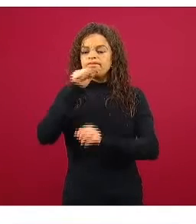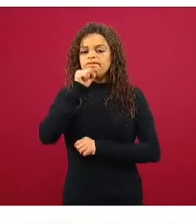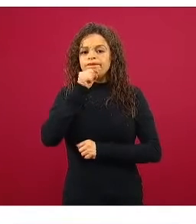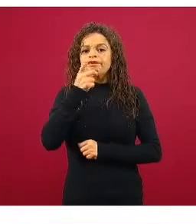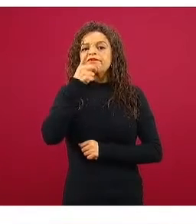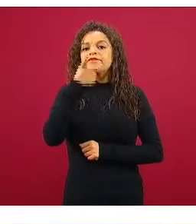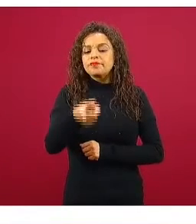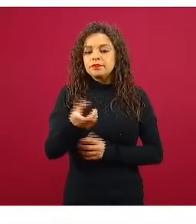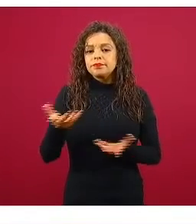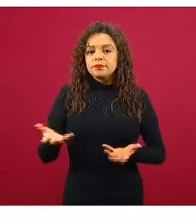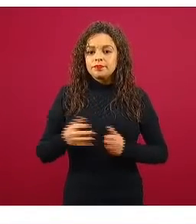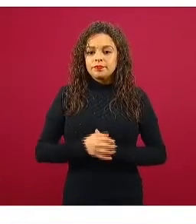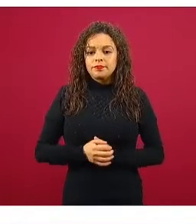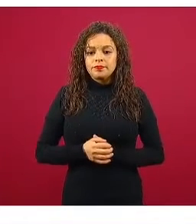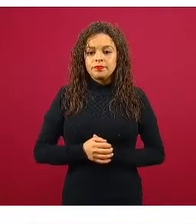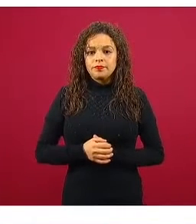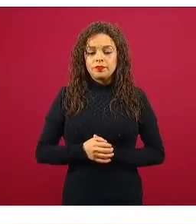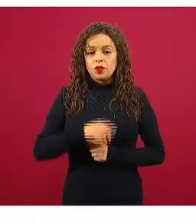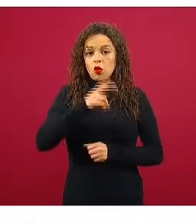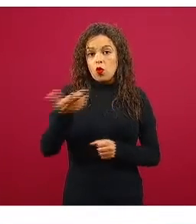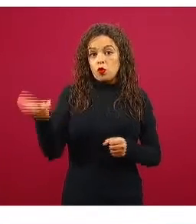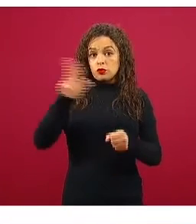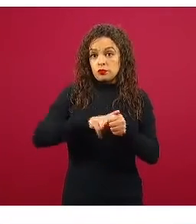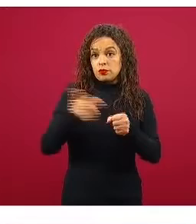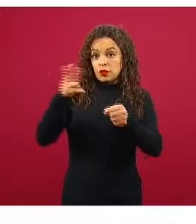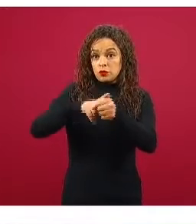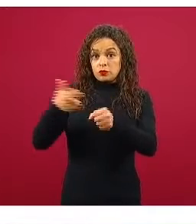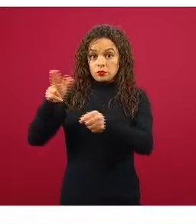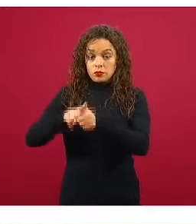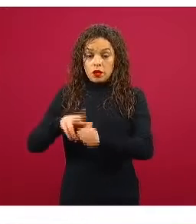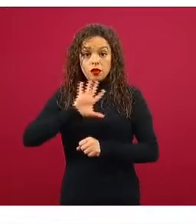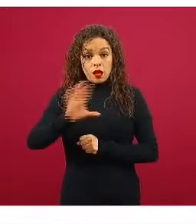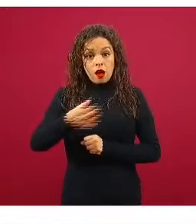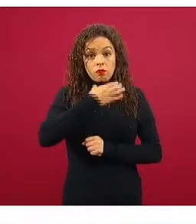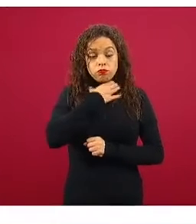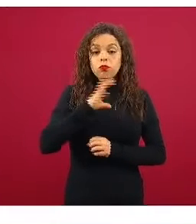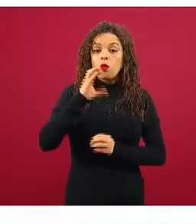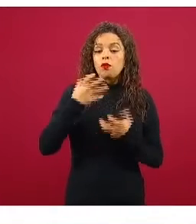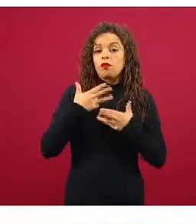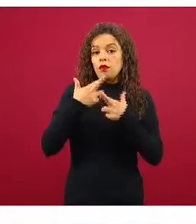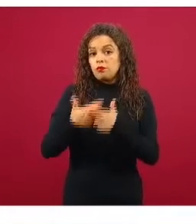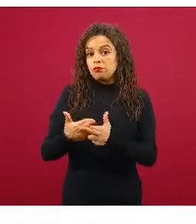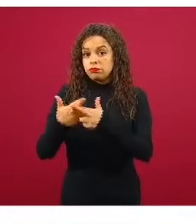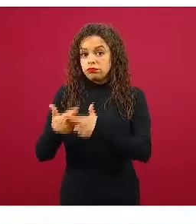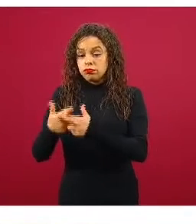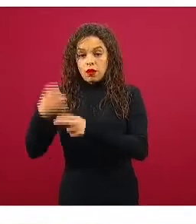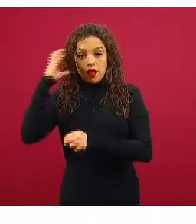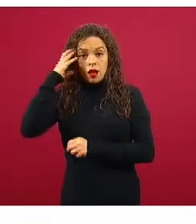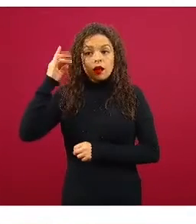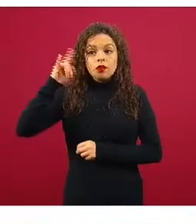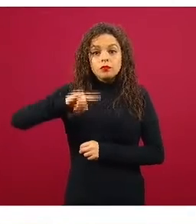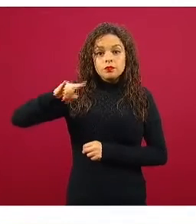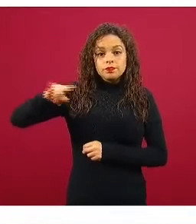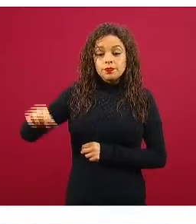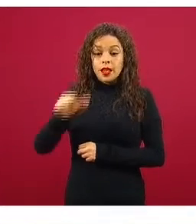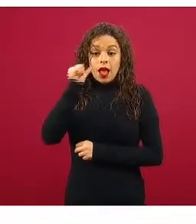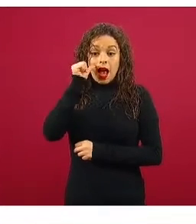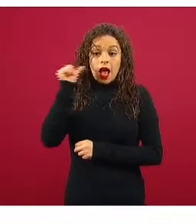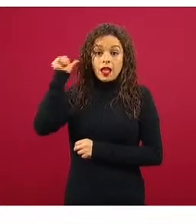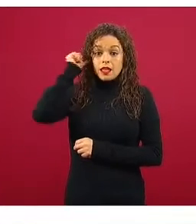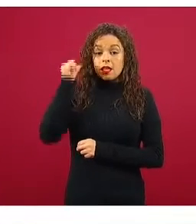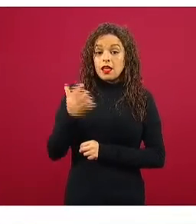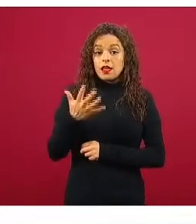la ocupación o disponibilidad hospitalaria dependiendo cómo ésta se encuentre. Este es el reporte del día de ayer, del 5 de